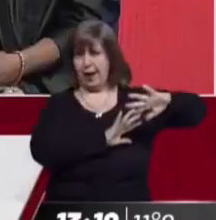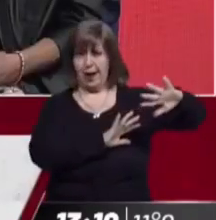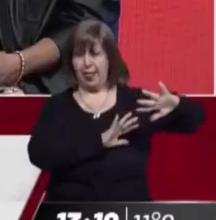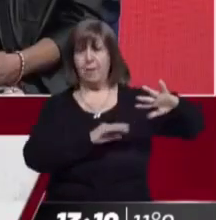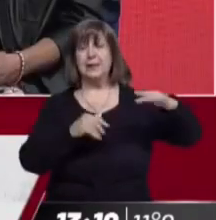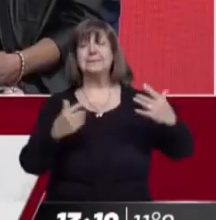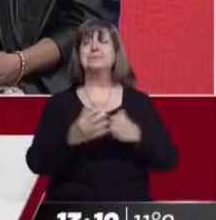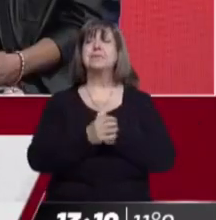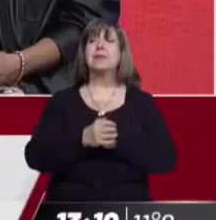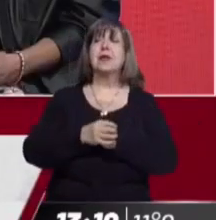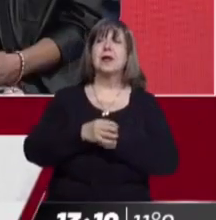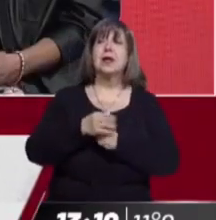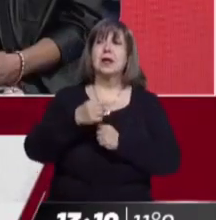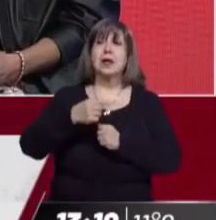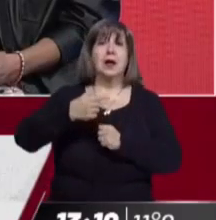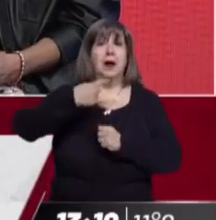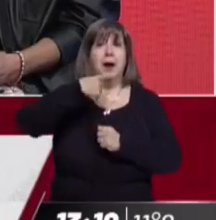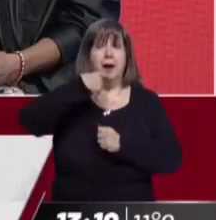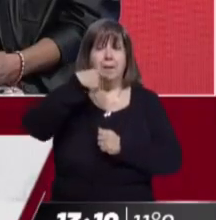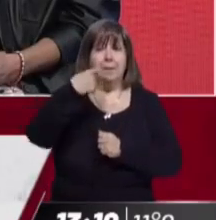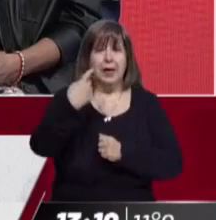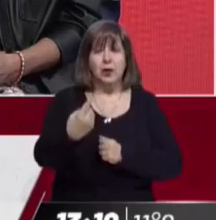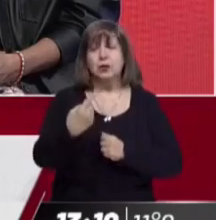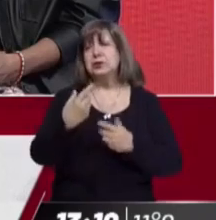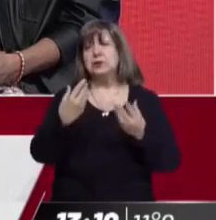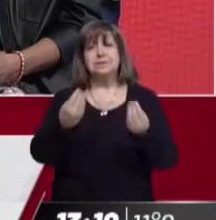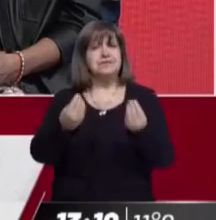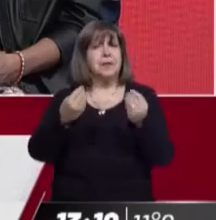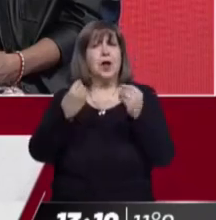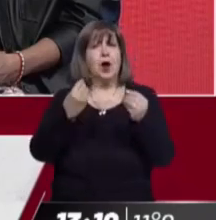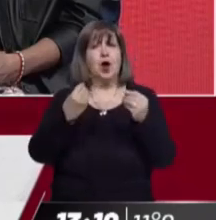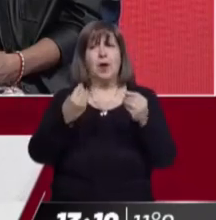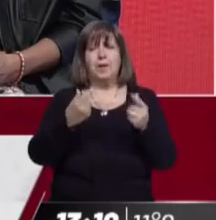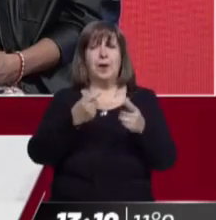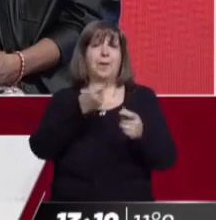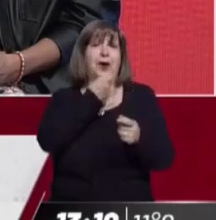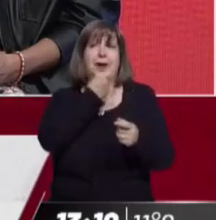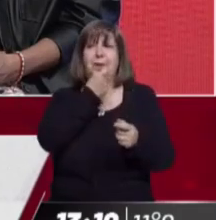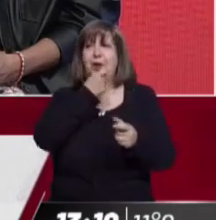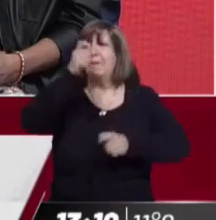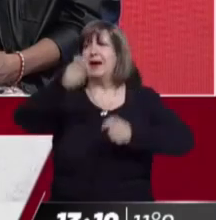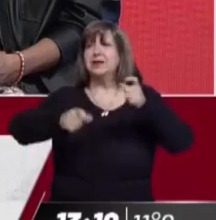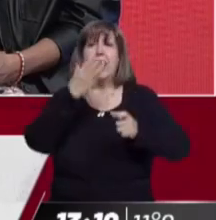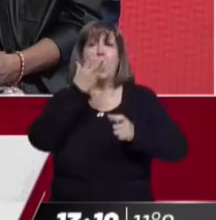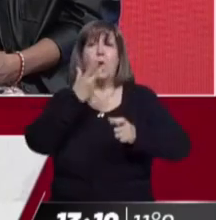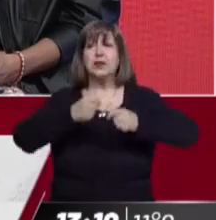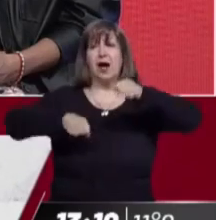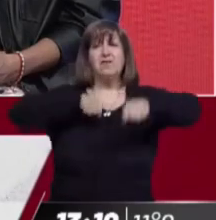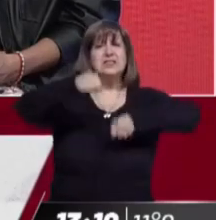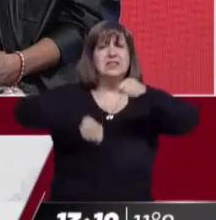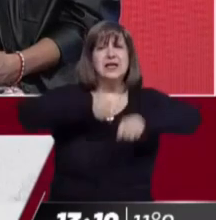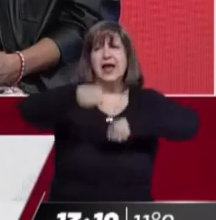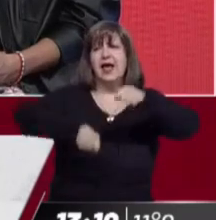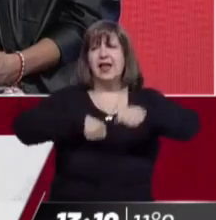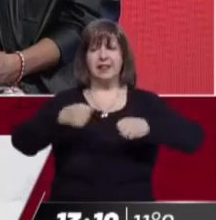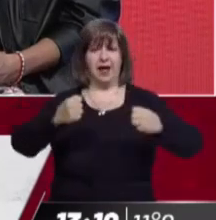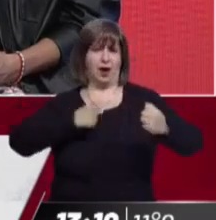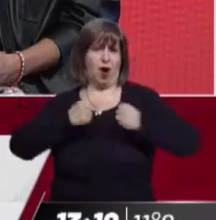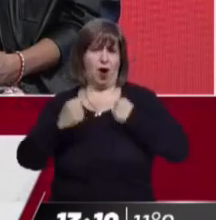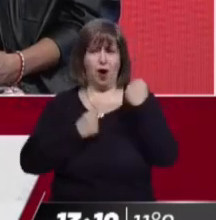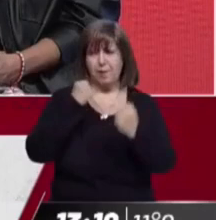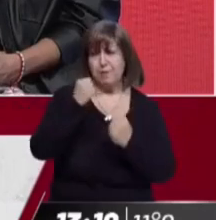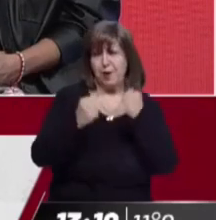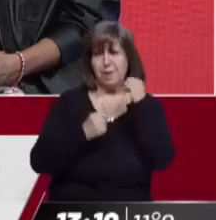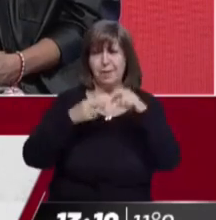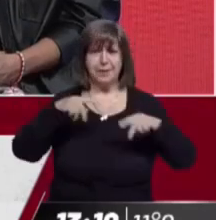bicicleta caminar el que va a pasear cómo va a ser el operativo allí alrededor del club Mendoza de regatas alrededor del lago me refiero para garantizar la